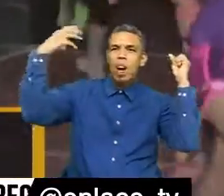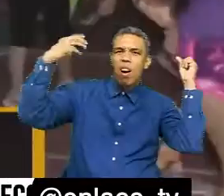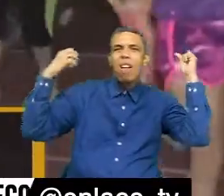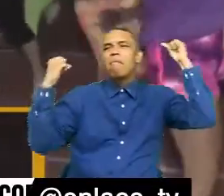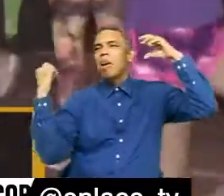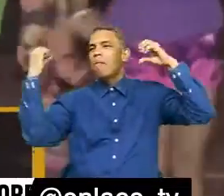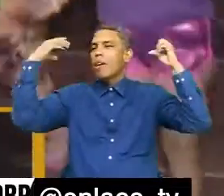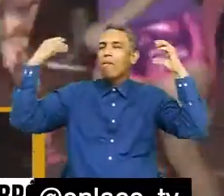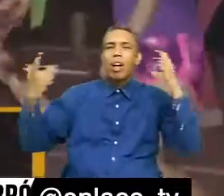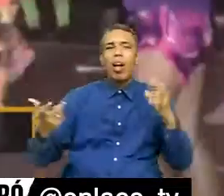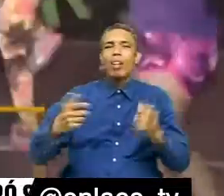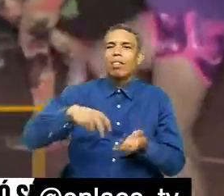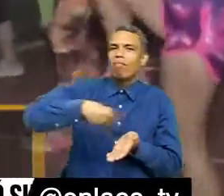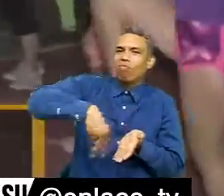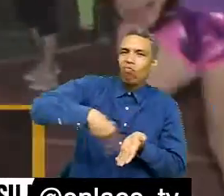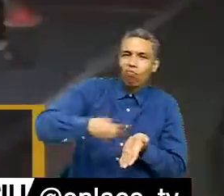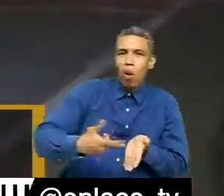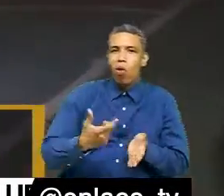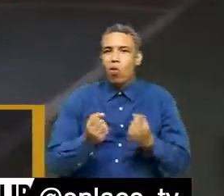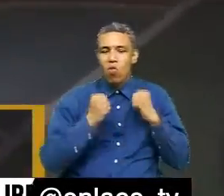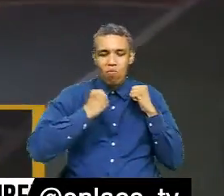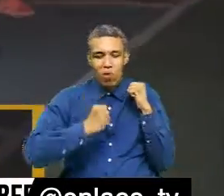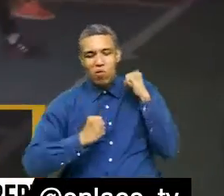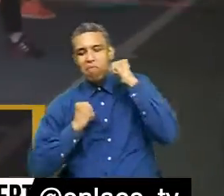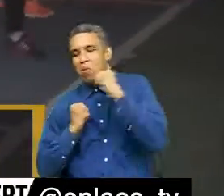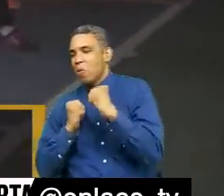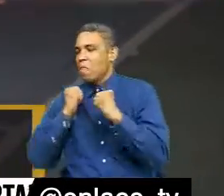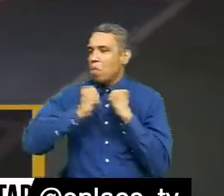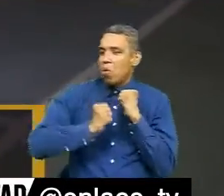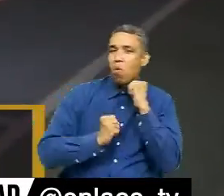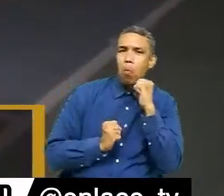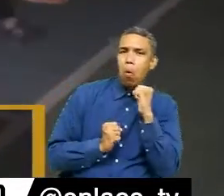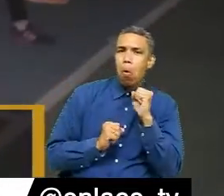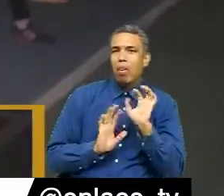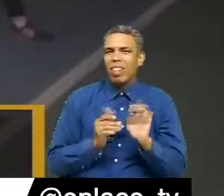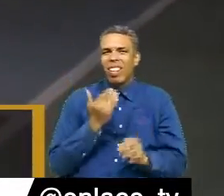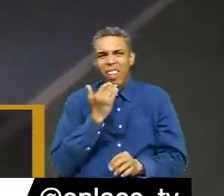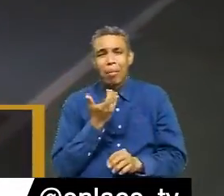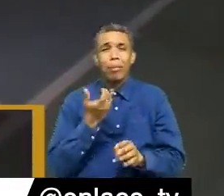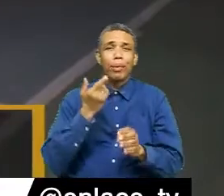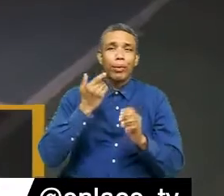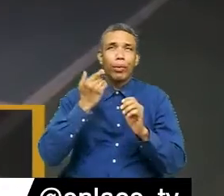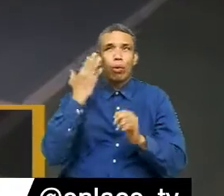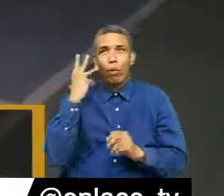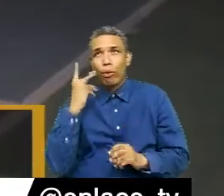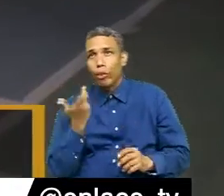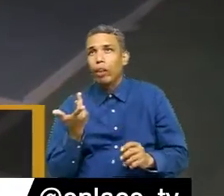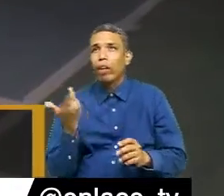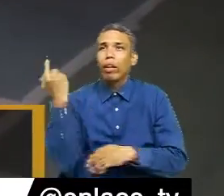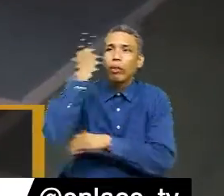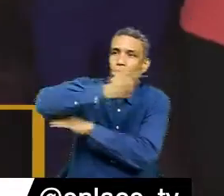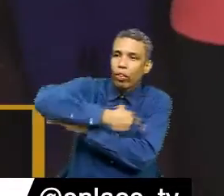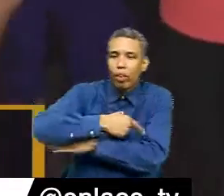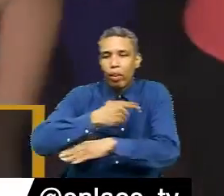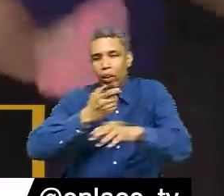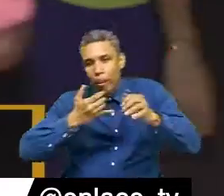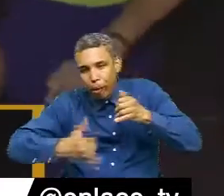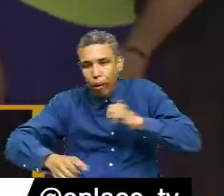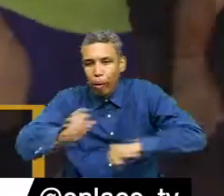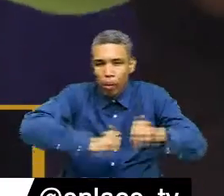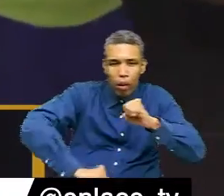los habitantes de la Comuna 7 quemaron las calorías de más que les dejan los oficios propios de la casa. La mayoría de las mujeres dedicadas a las labores de su